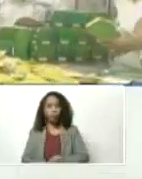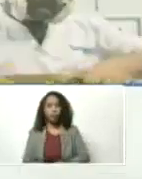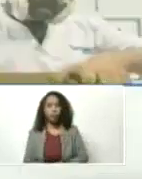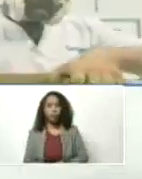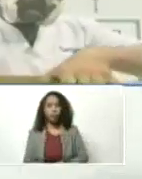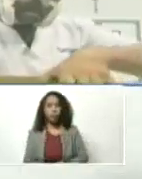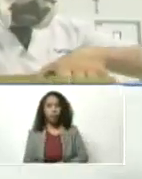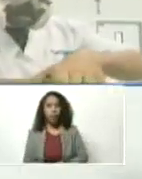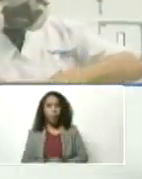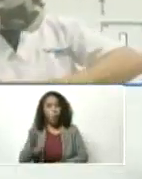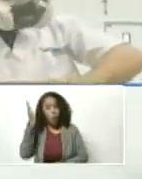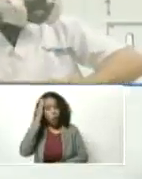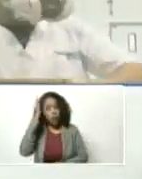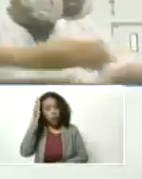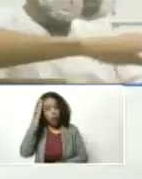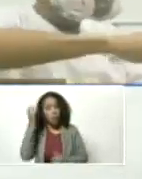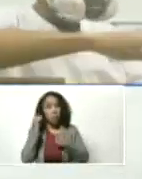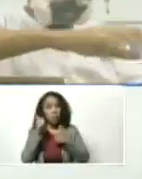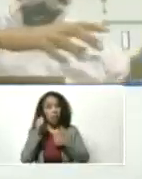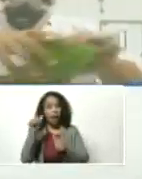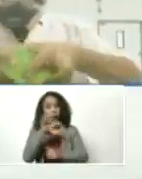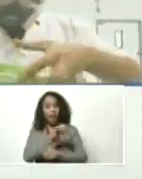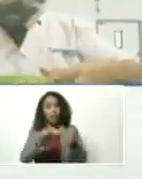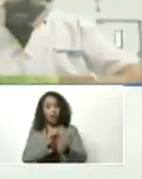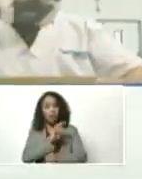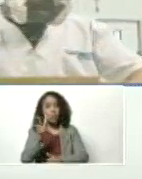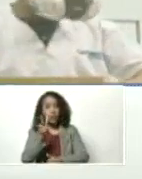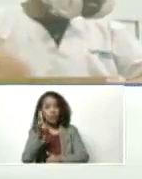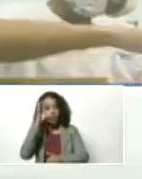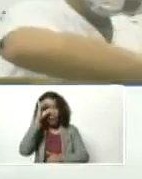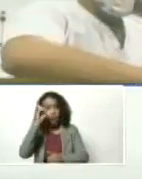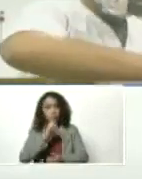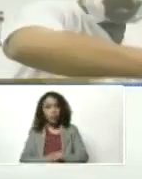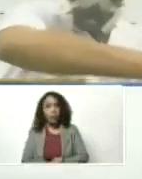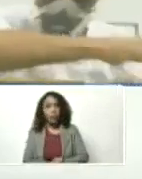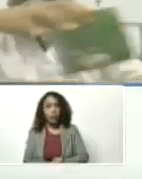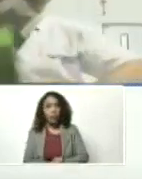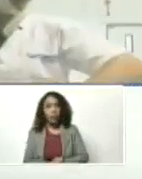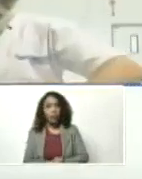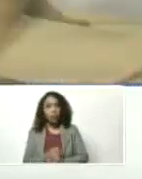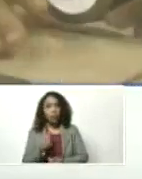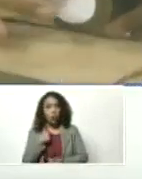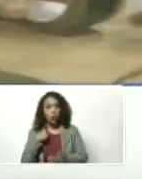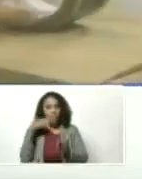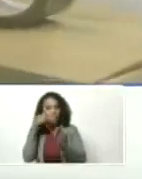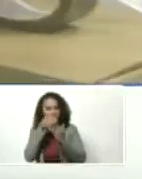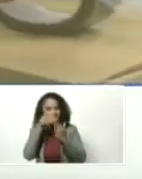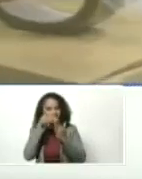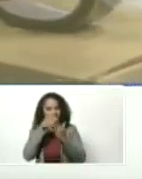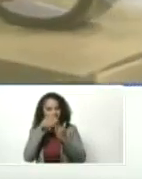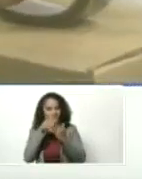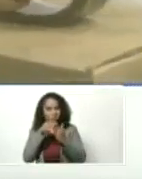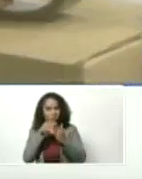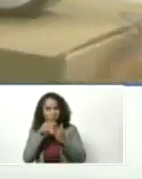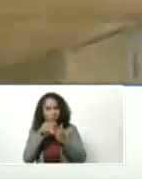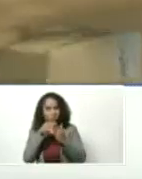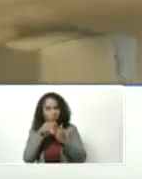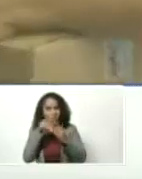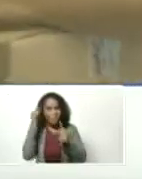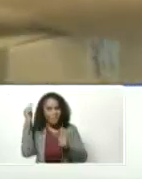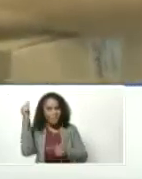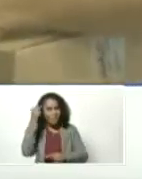Lo sabe muy bien la vicepresidenta ejecutiva. Mi insistencia obsesiva